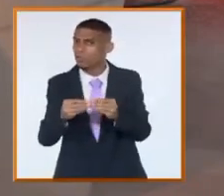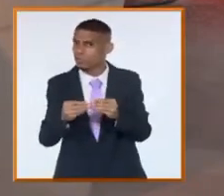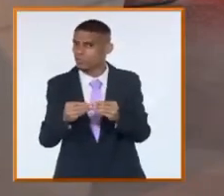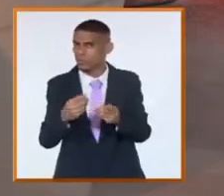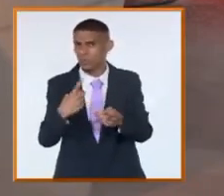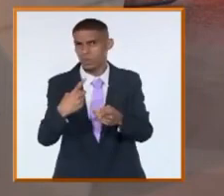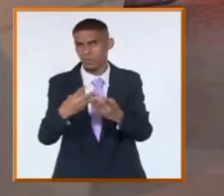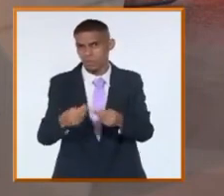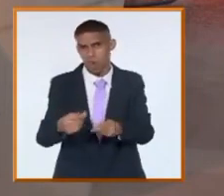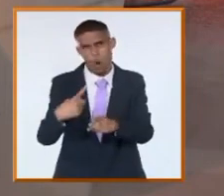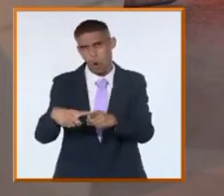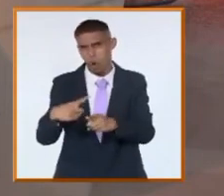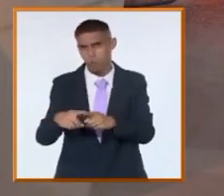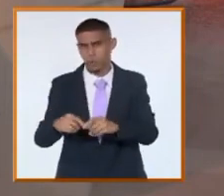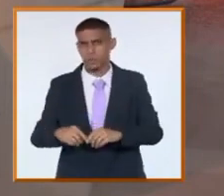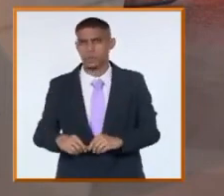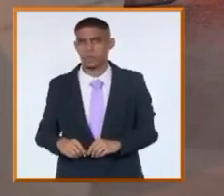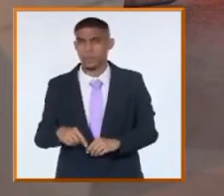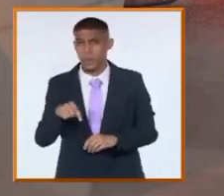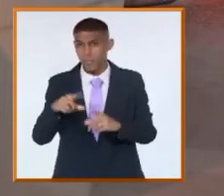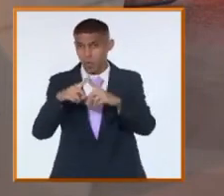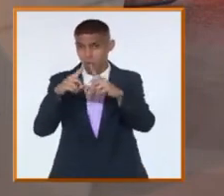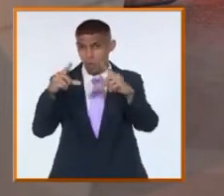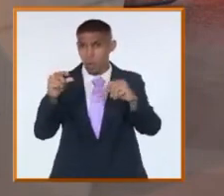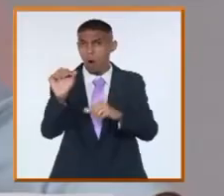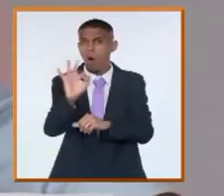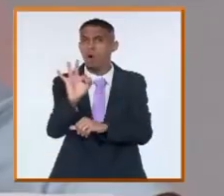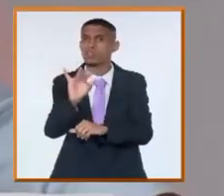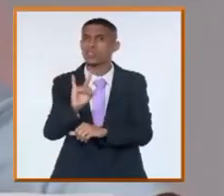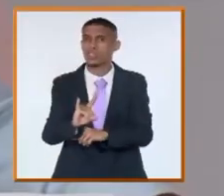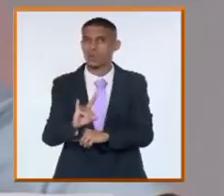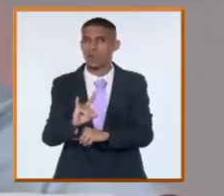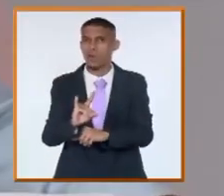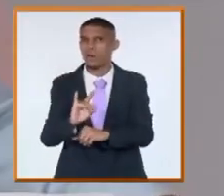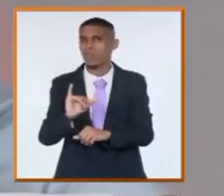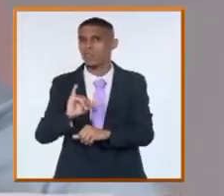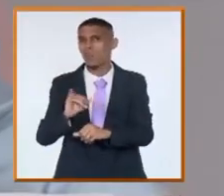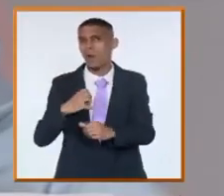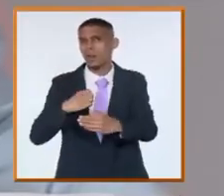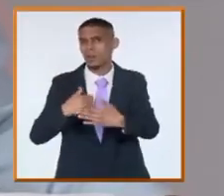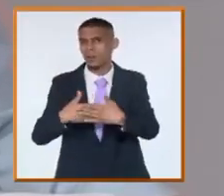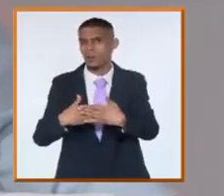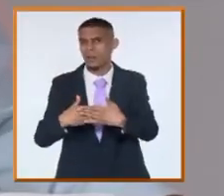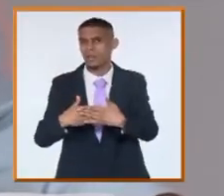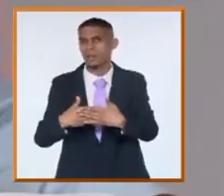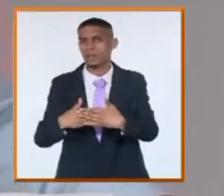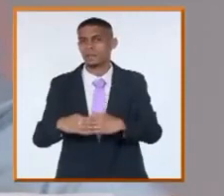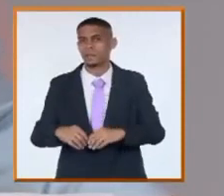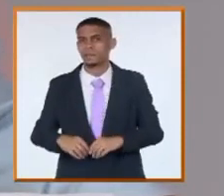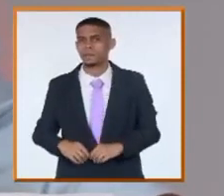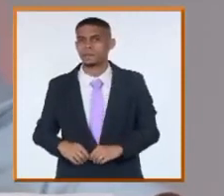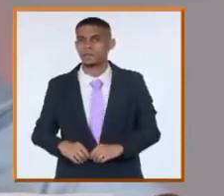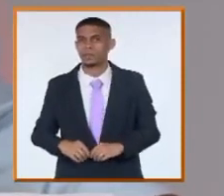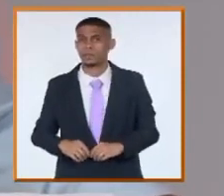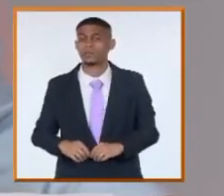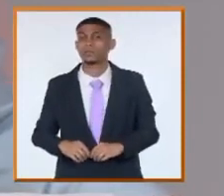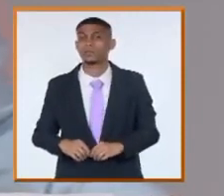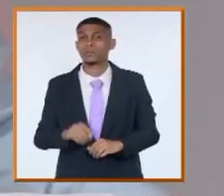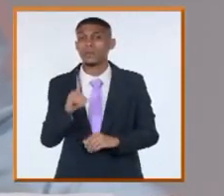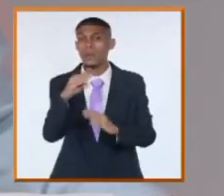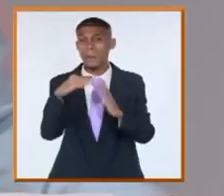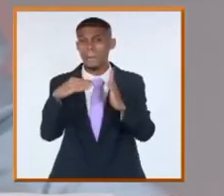Constitución hoy en el país hay 89 cooperativas no agropecuarias hay